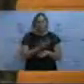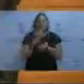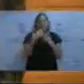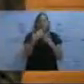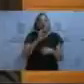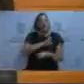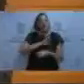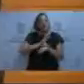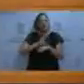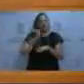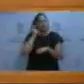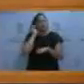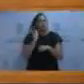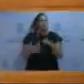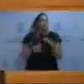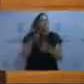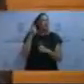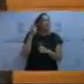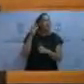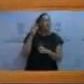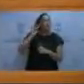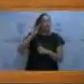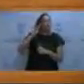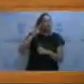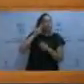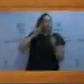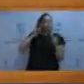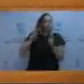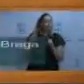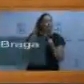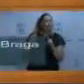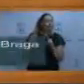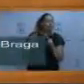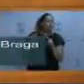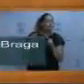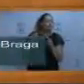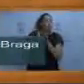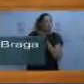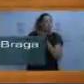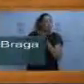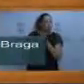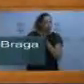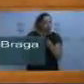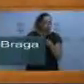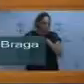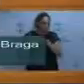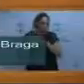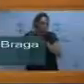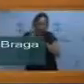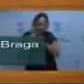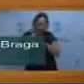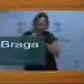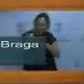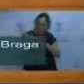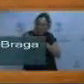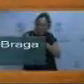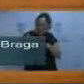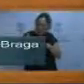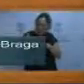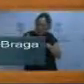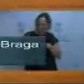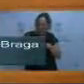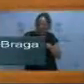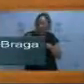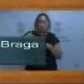previa, porque he visto dos preguntas que han realizado un compañero mío de grupo y de otro grupo parlamentario. Yo la